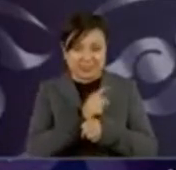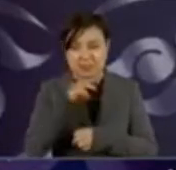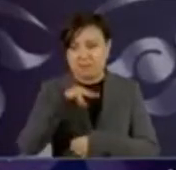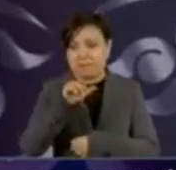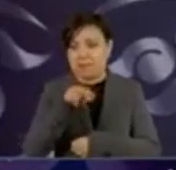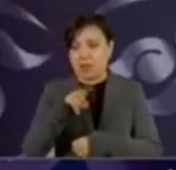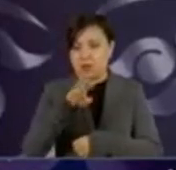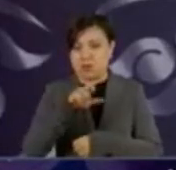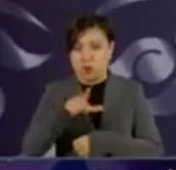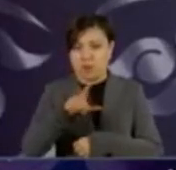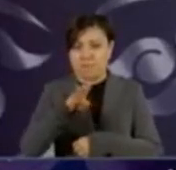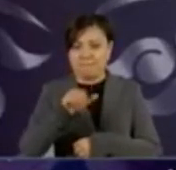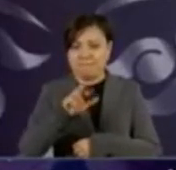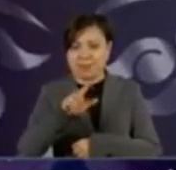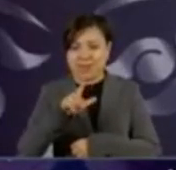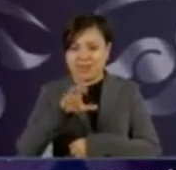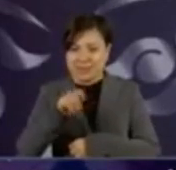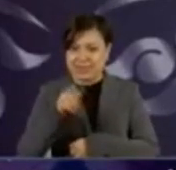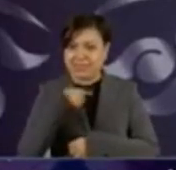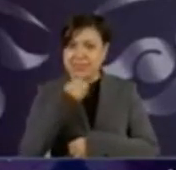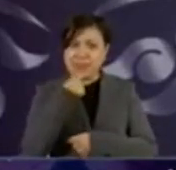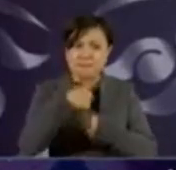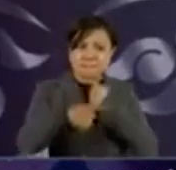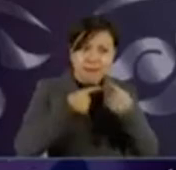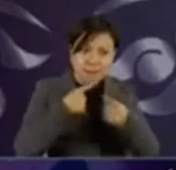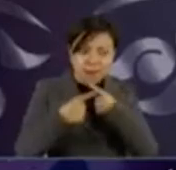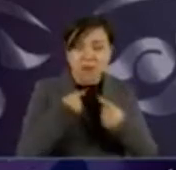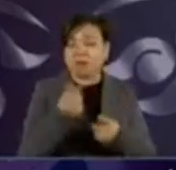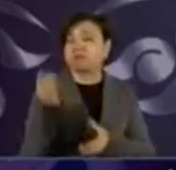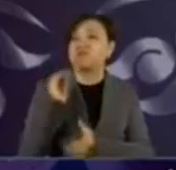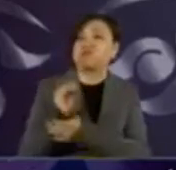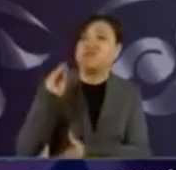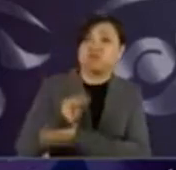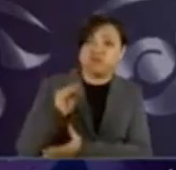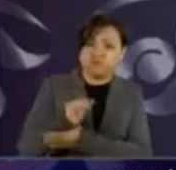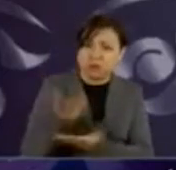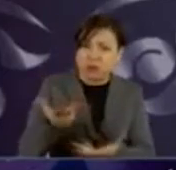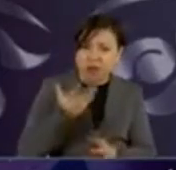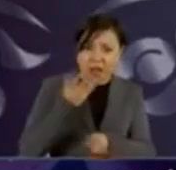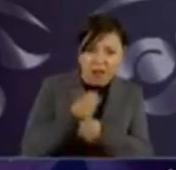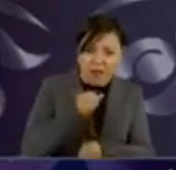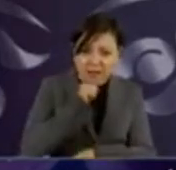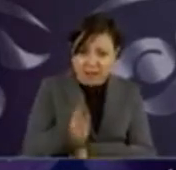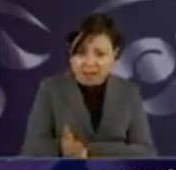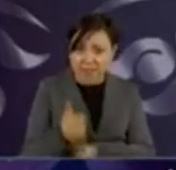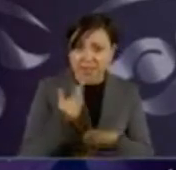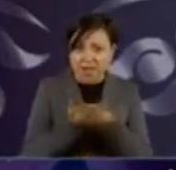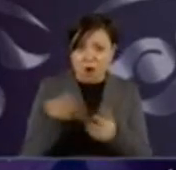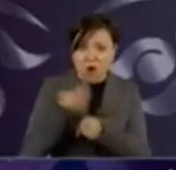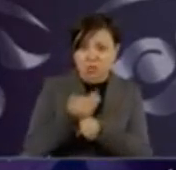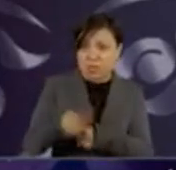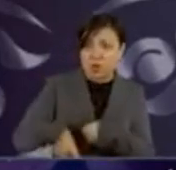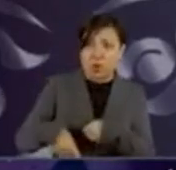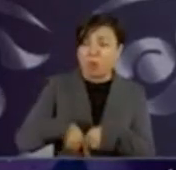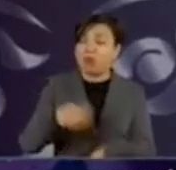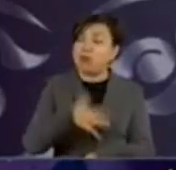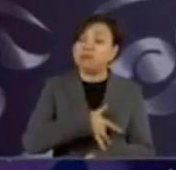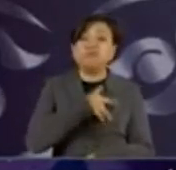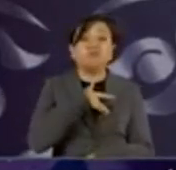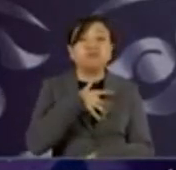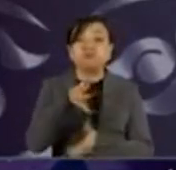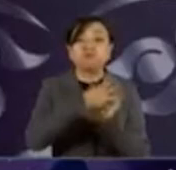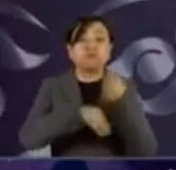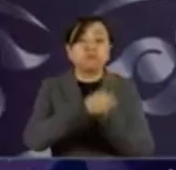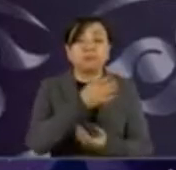el que no se logró nada, ni a ustedes los escuchan. El gobierno es absolutamente insensible. Lo que estamos